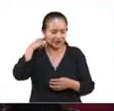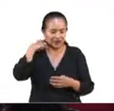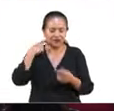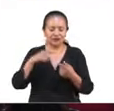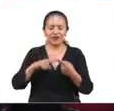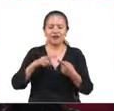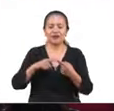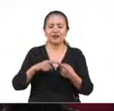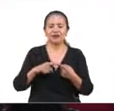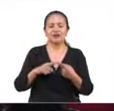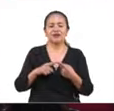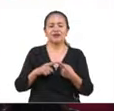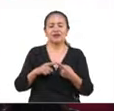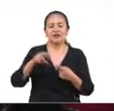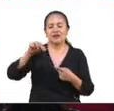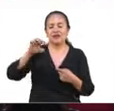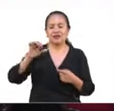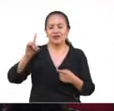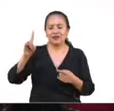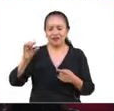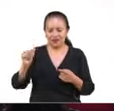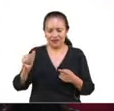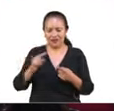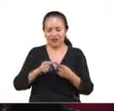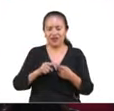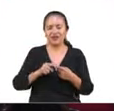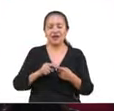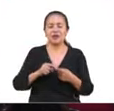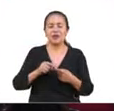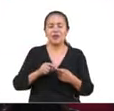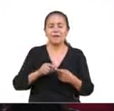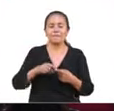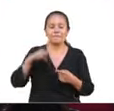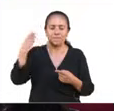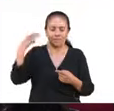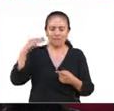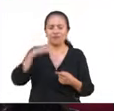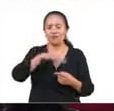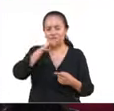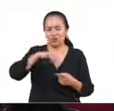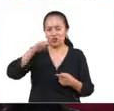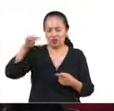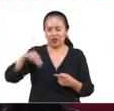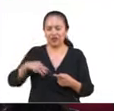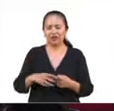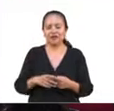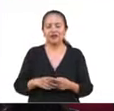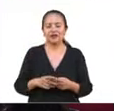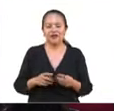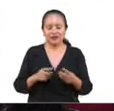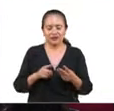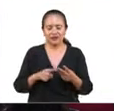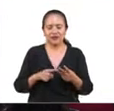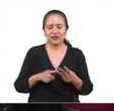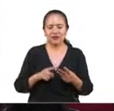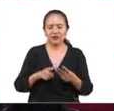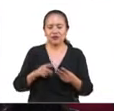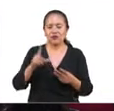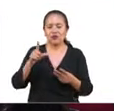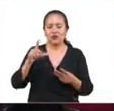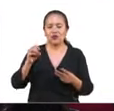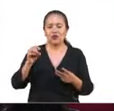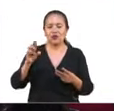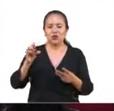a Neira Sosa Gutiérrez, que es nuestra coordinadora en Michoacán, muchas gracias, a Lourdes